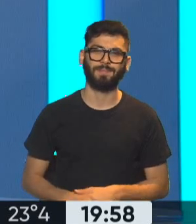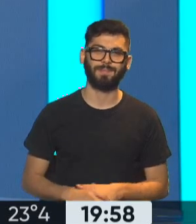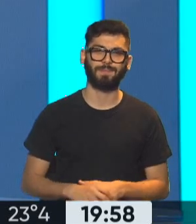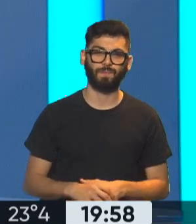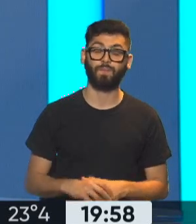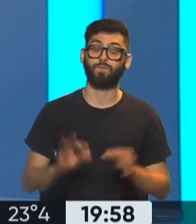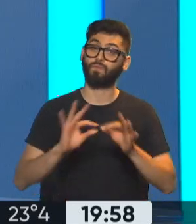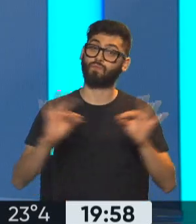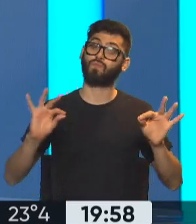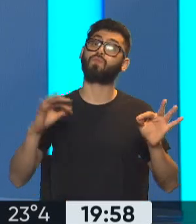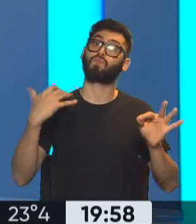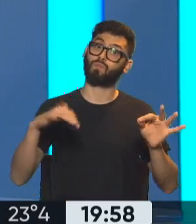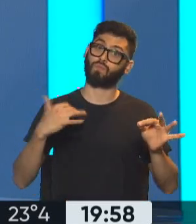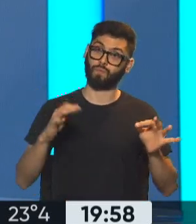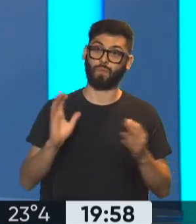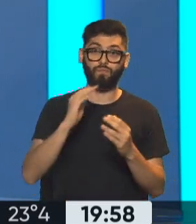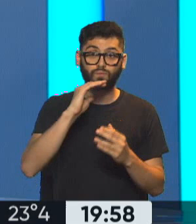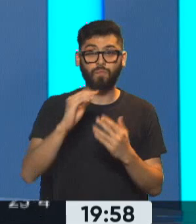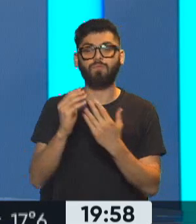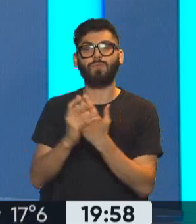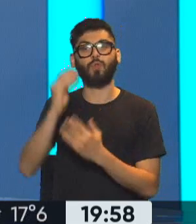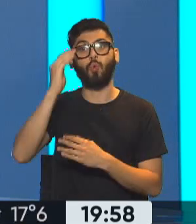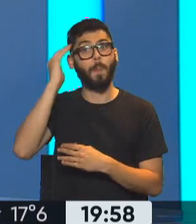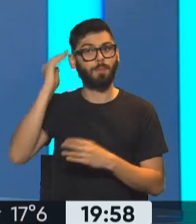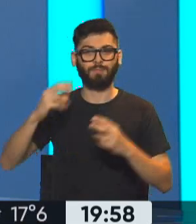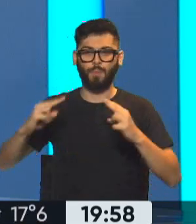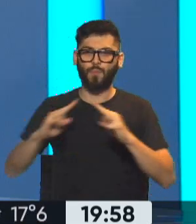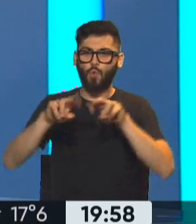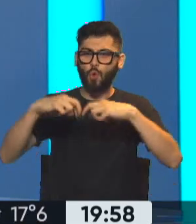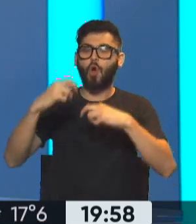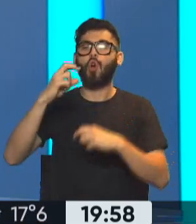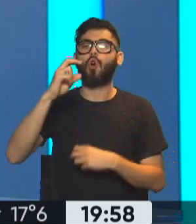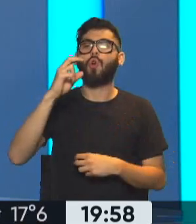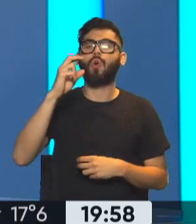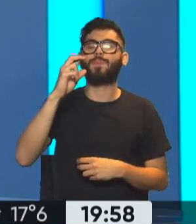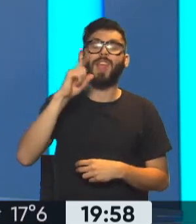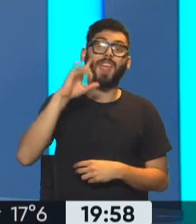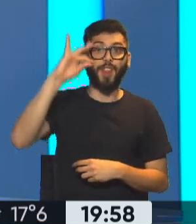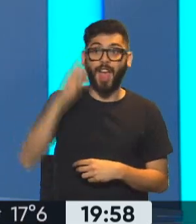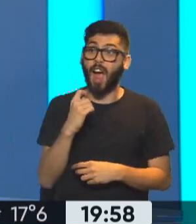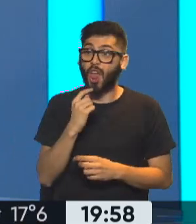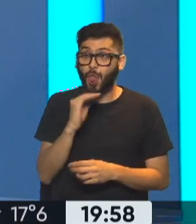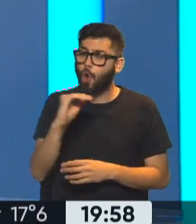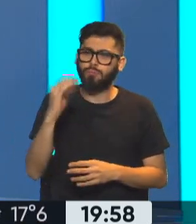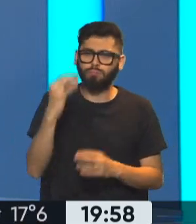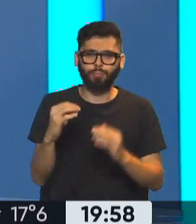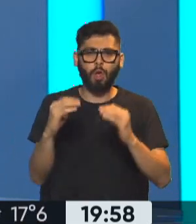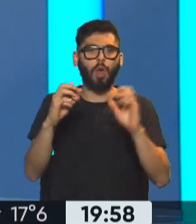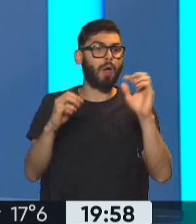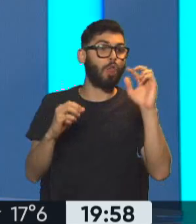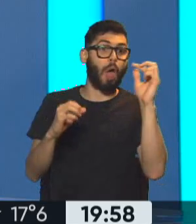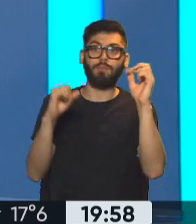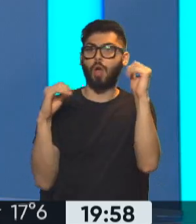una definición, esa es la frase que deja Martín Guzmán en el coloquio de idea. No vamos a hacer ningún salto devaluatorio. Esto, por supuesto, frente a